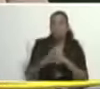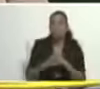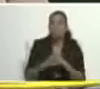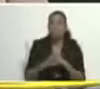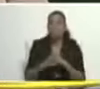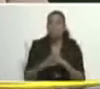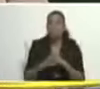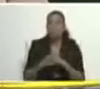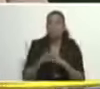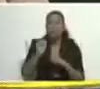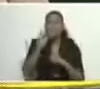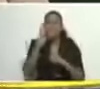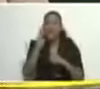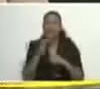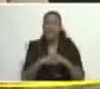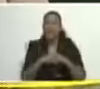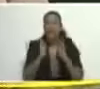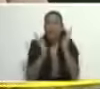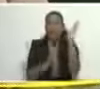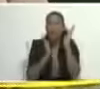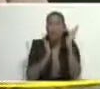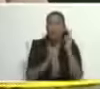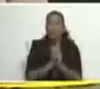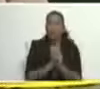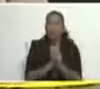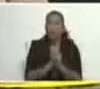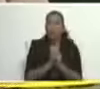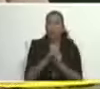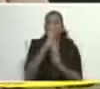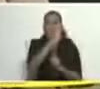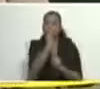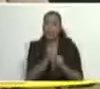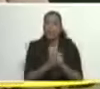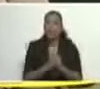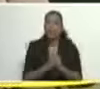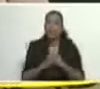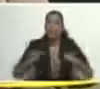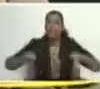San Bartolomeo, Aruba, Curazao, Bonaire.